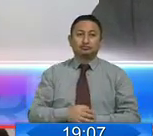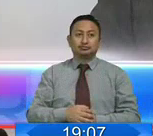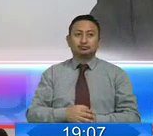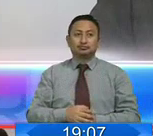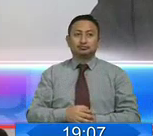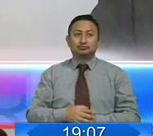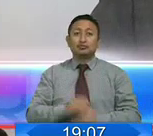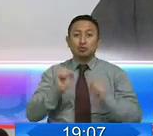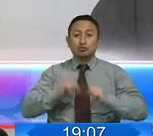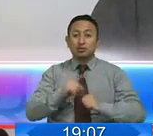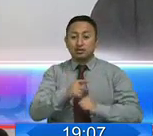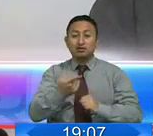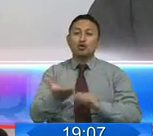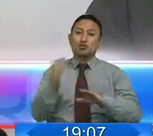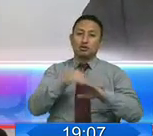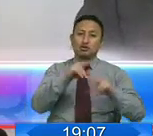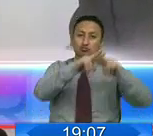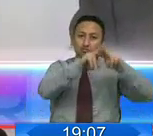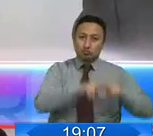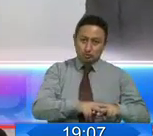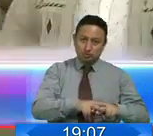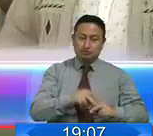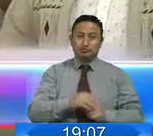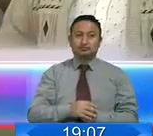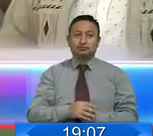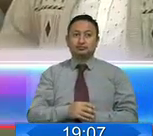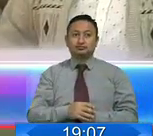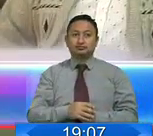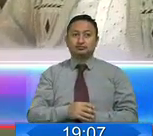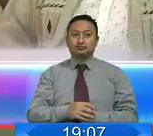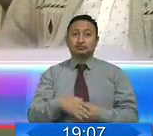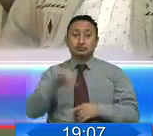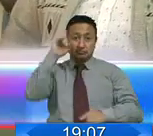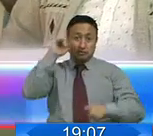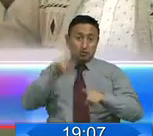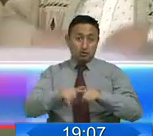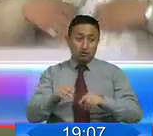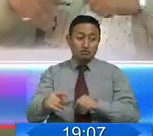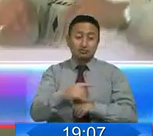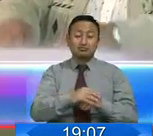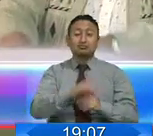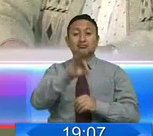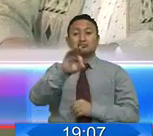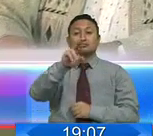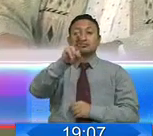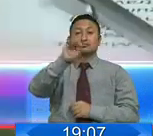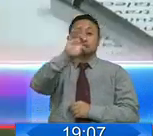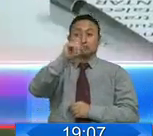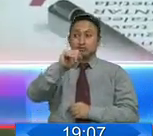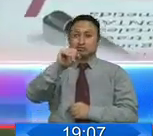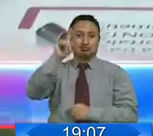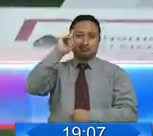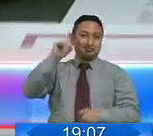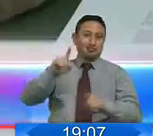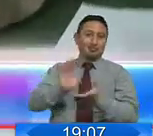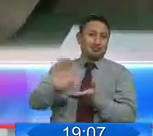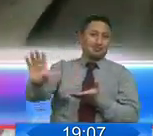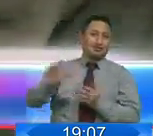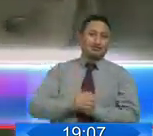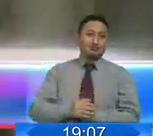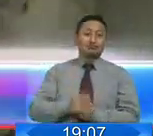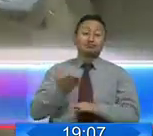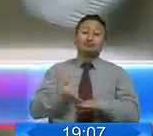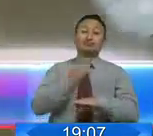para su revisión de constitucionalidad previa acuerdo que también fue rechazado por el frente unitario de trabajadores fut pese a que en la